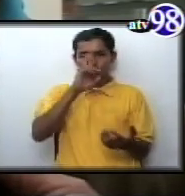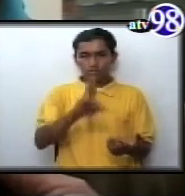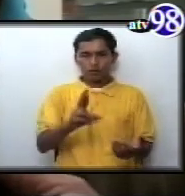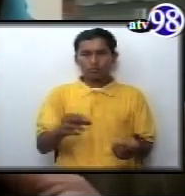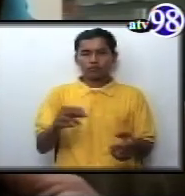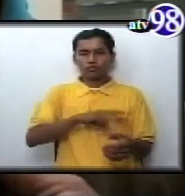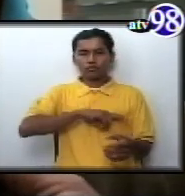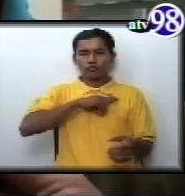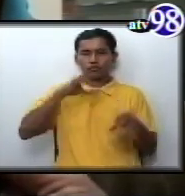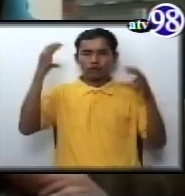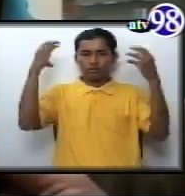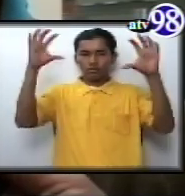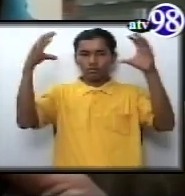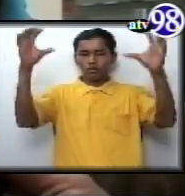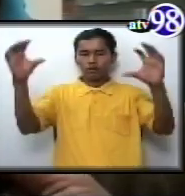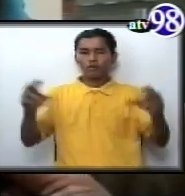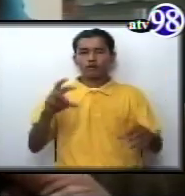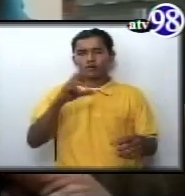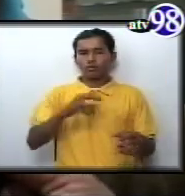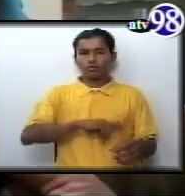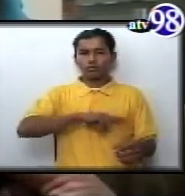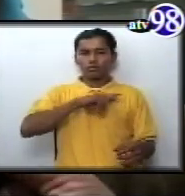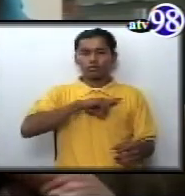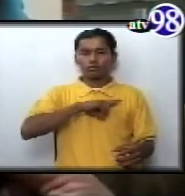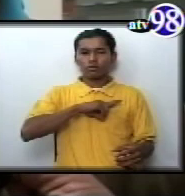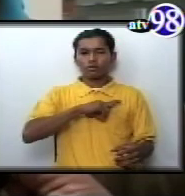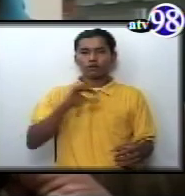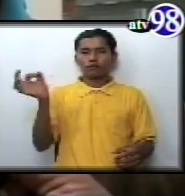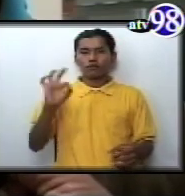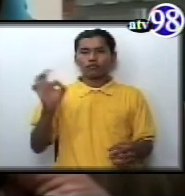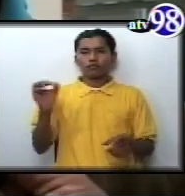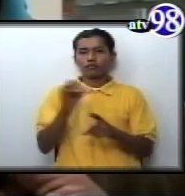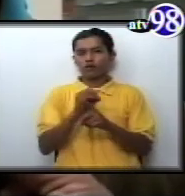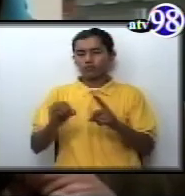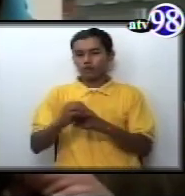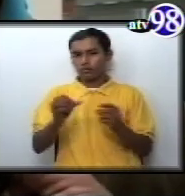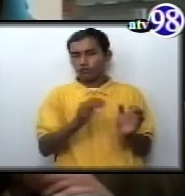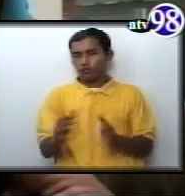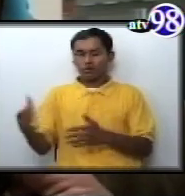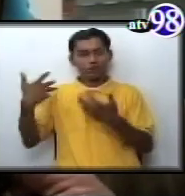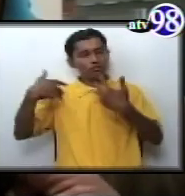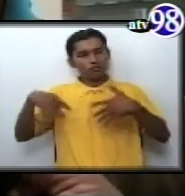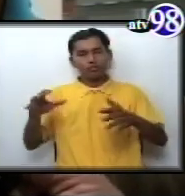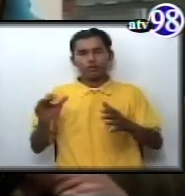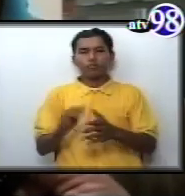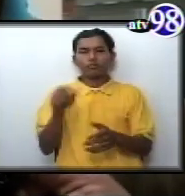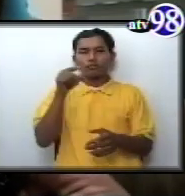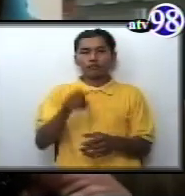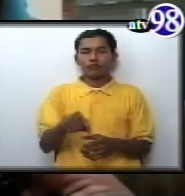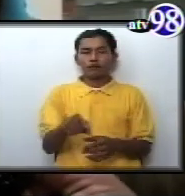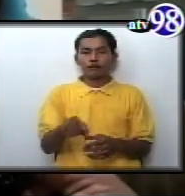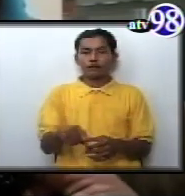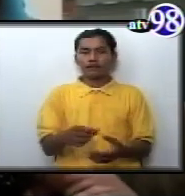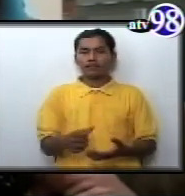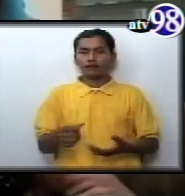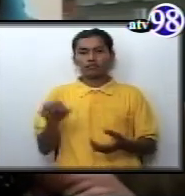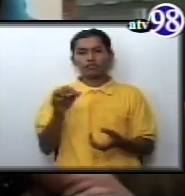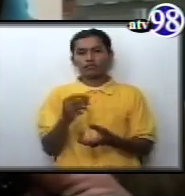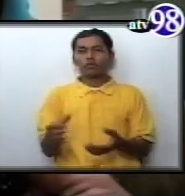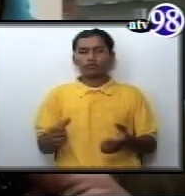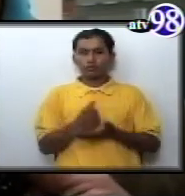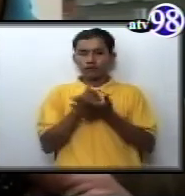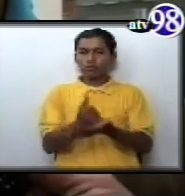sus valores culturales, a sus valores, a sus formas organizacionales, etcétera. Eso es una